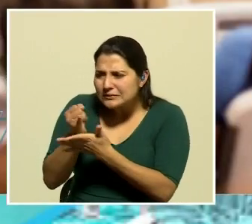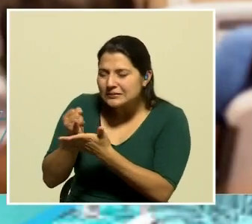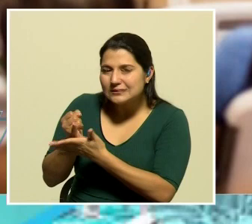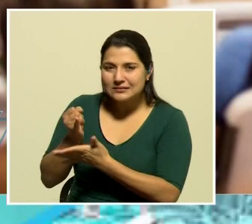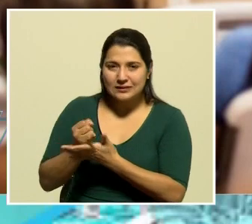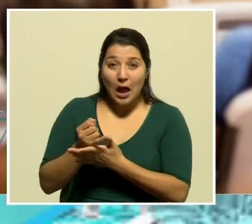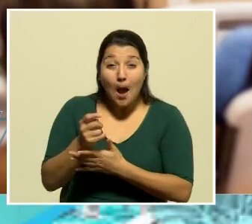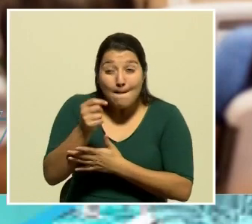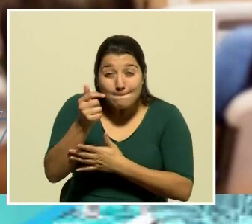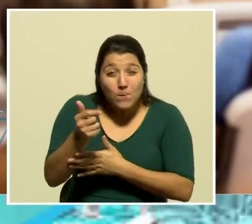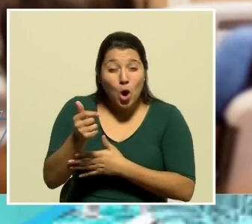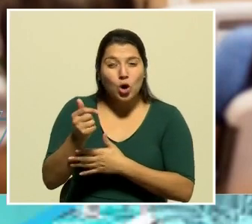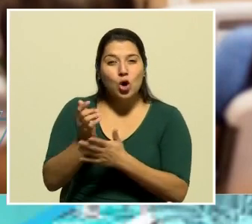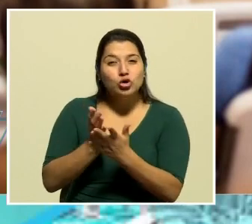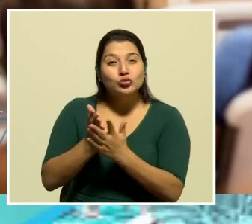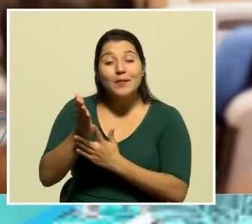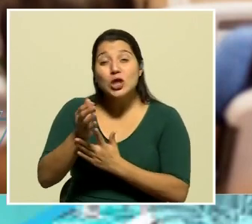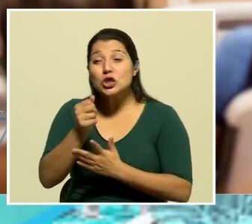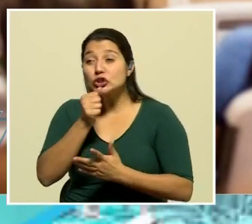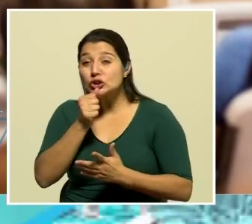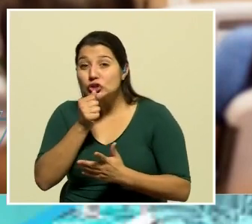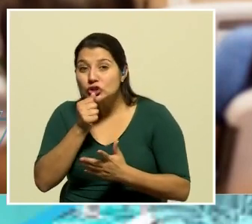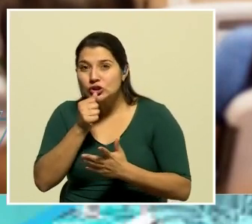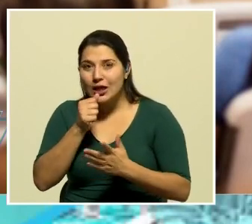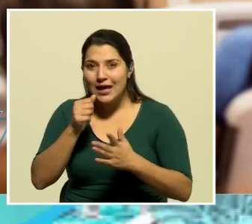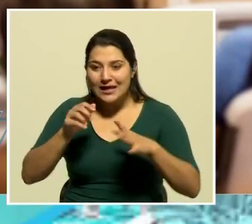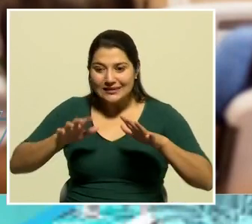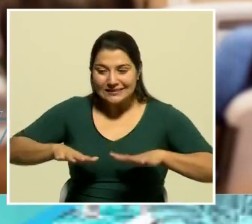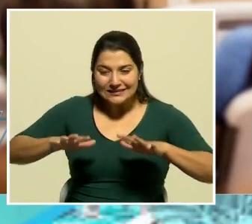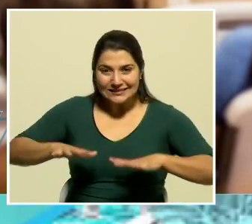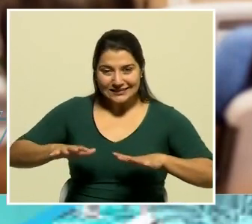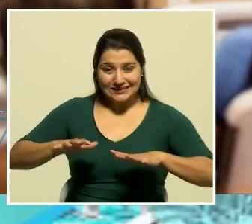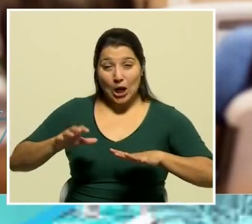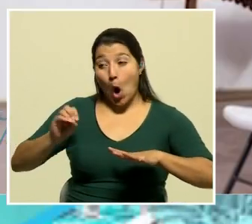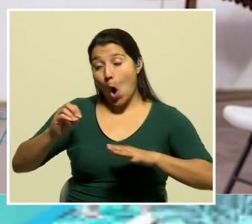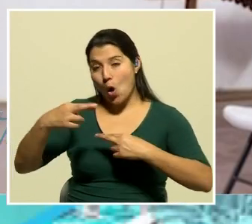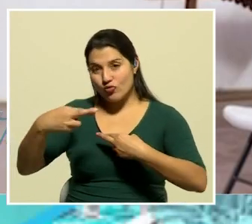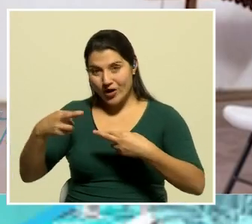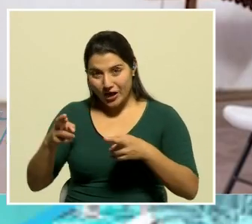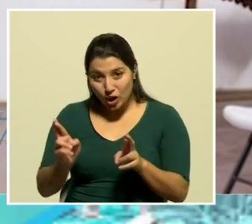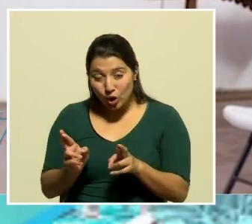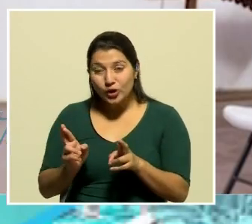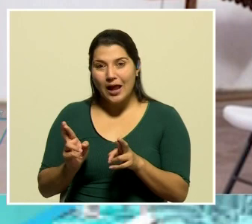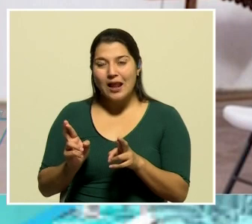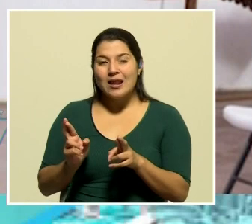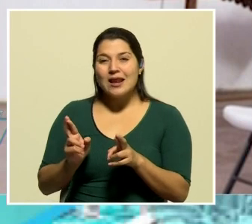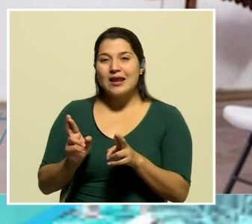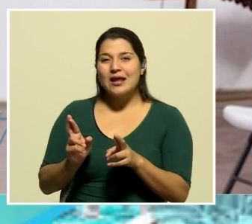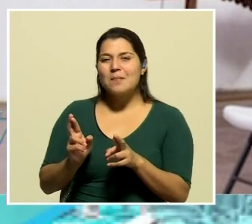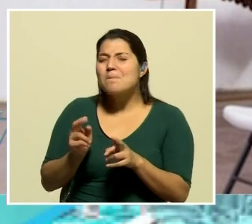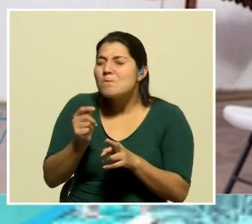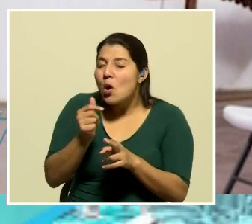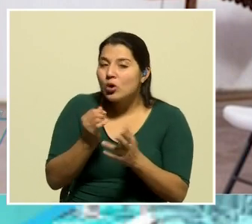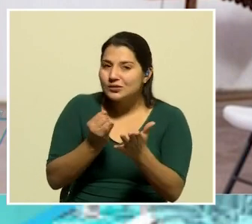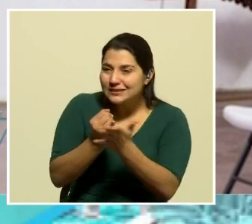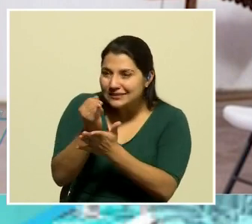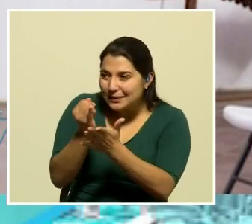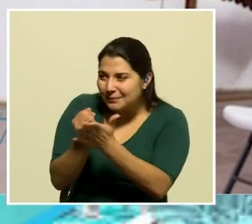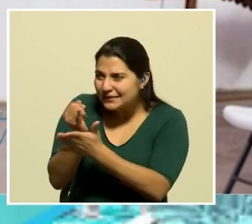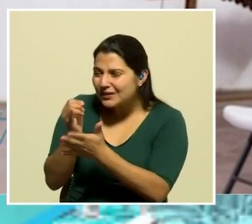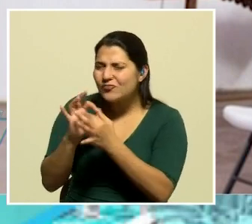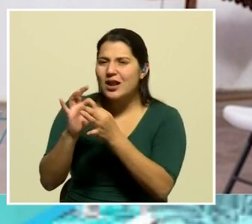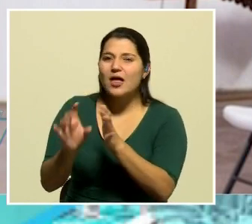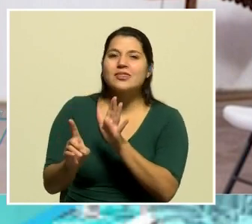medios locales en el país o regionales que se dedican a las provincias que están fuera del gran área metropolitana se dedican a hacer investigaciones